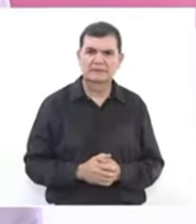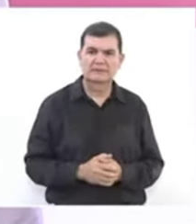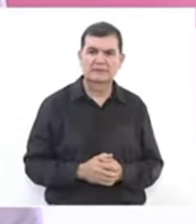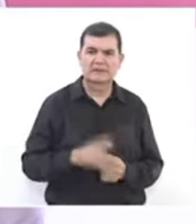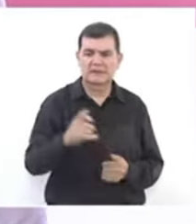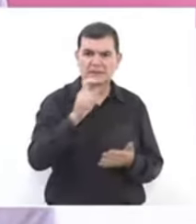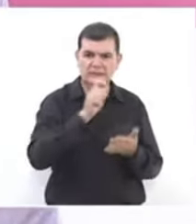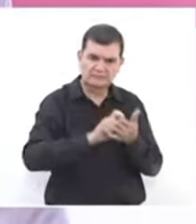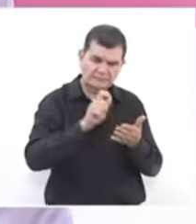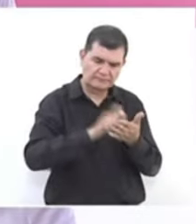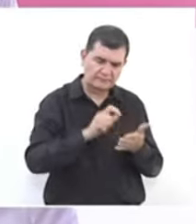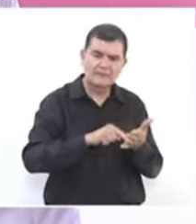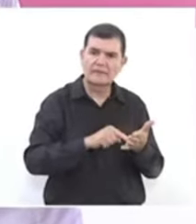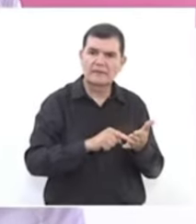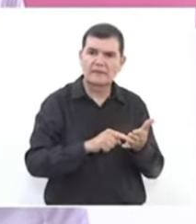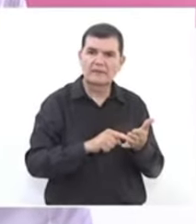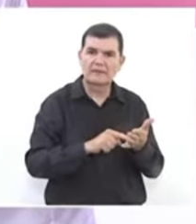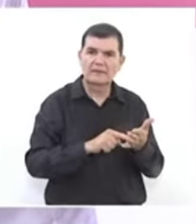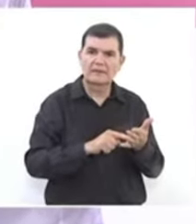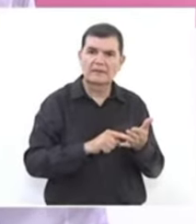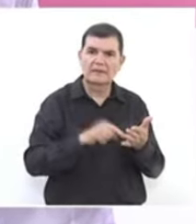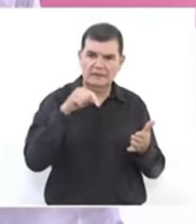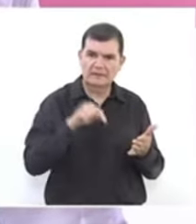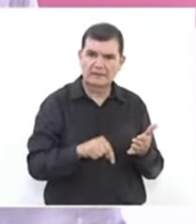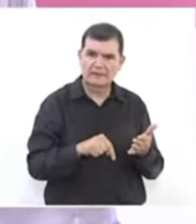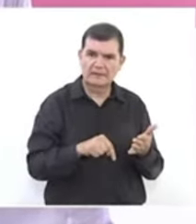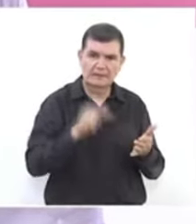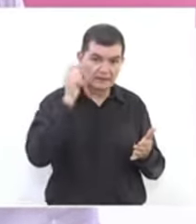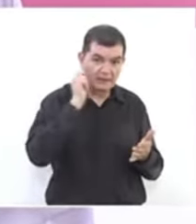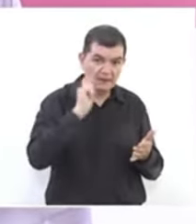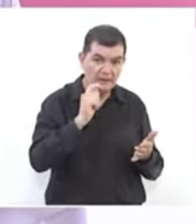escribió aquí, en Guerrero,